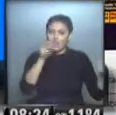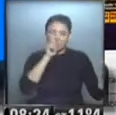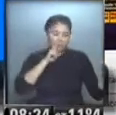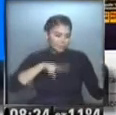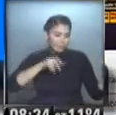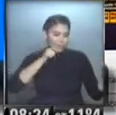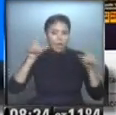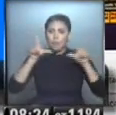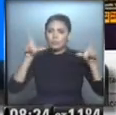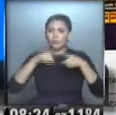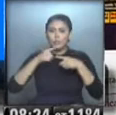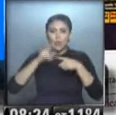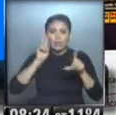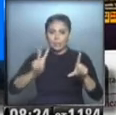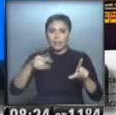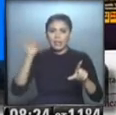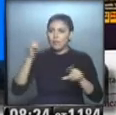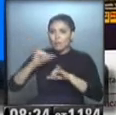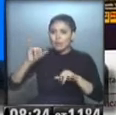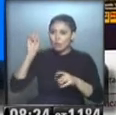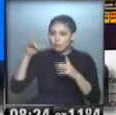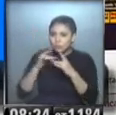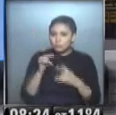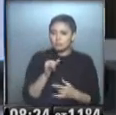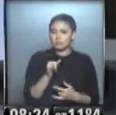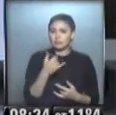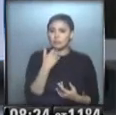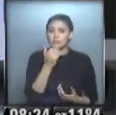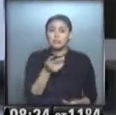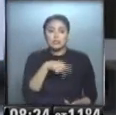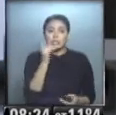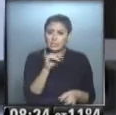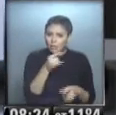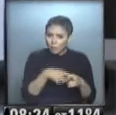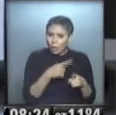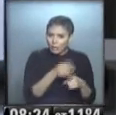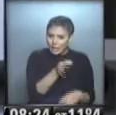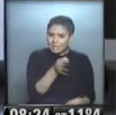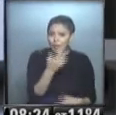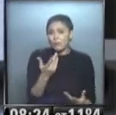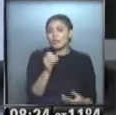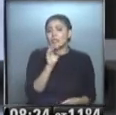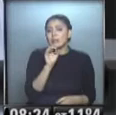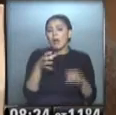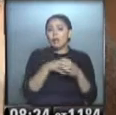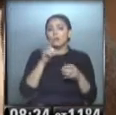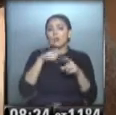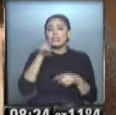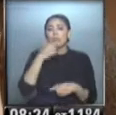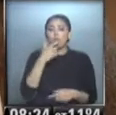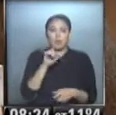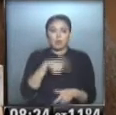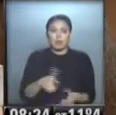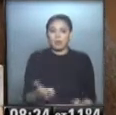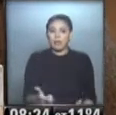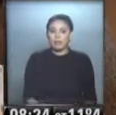programas políticos, que se informan, consumen activamente la política. Eso es lo que llamamos Círculo Rojo, no veo nada raro en eso. Y gran parte